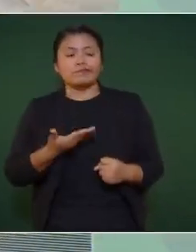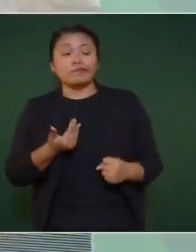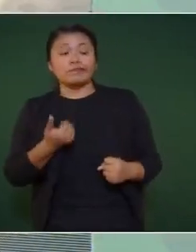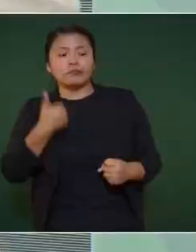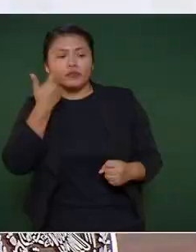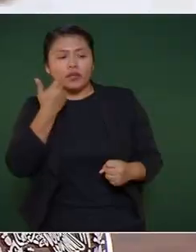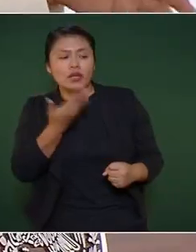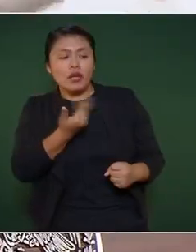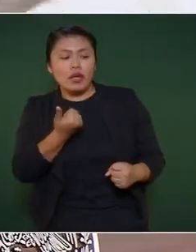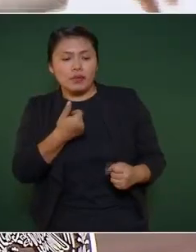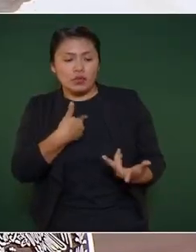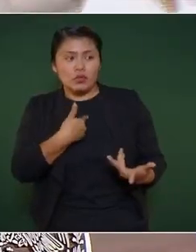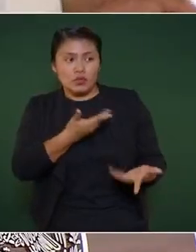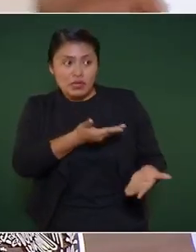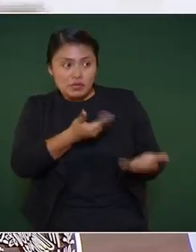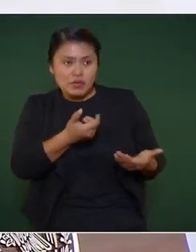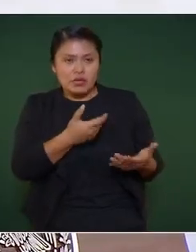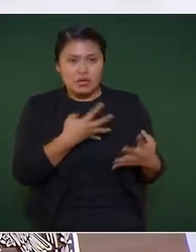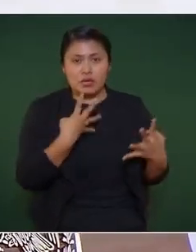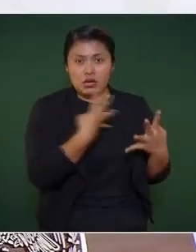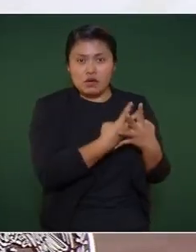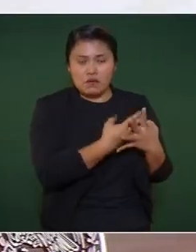servicio